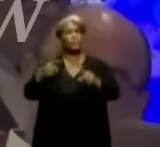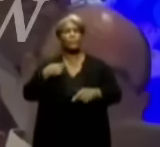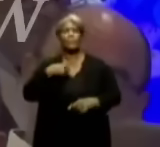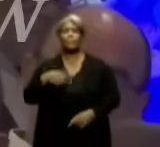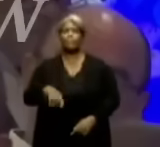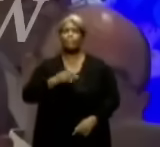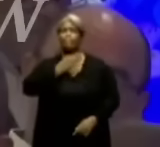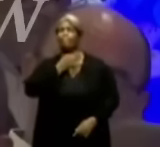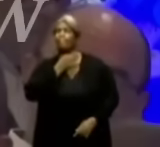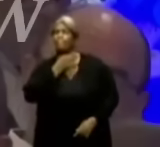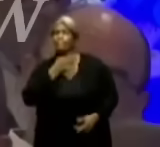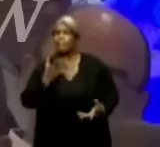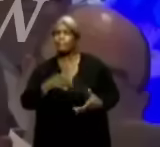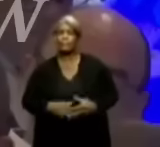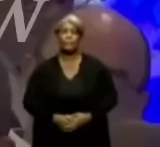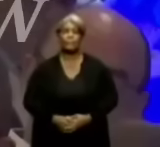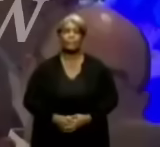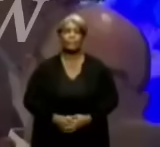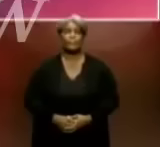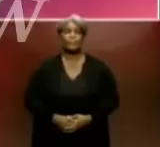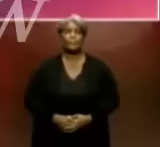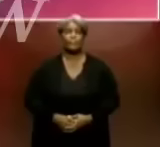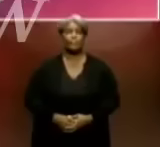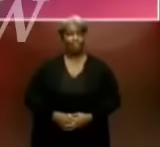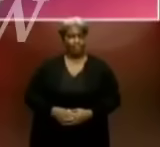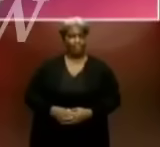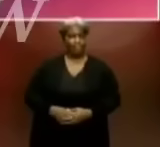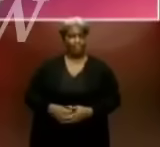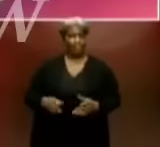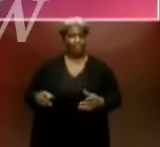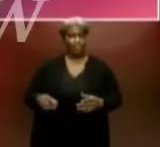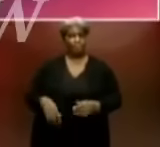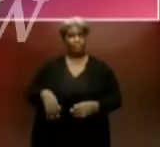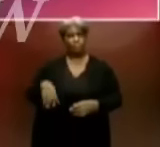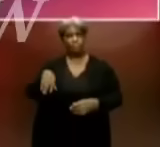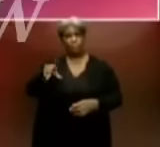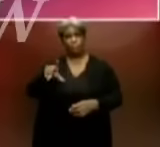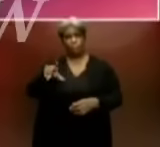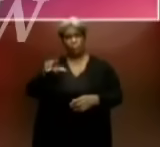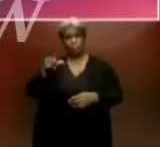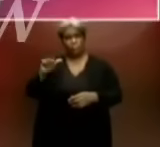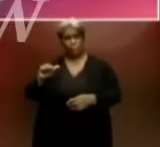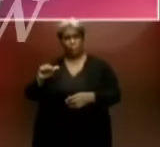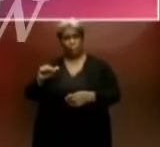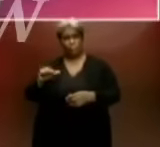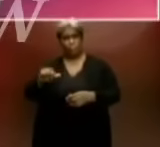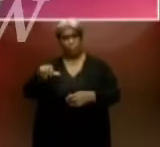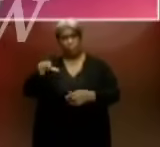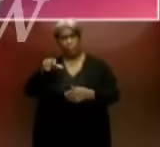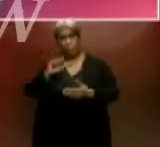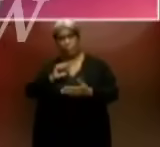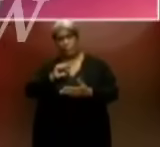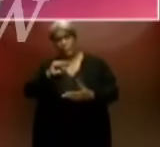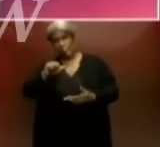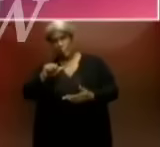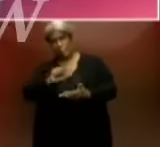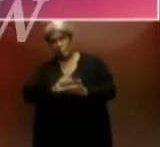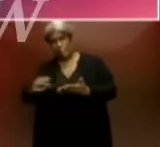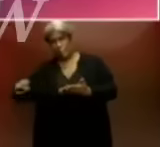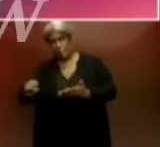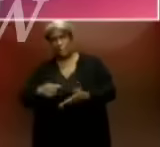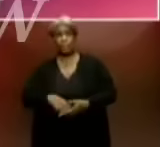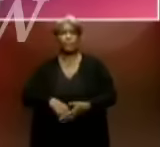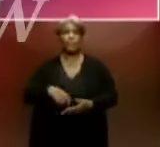curiosidad. Antes de mi pregunta, ¿es LA semanal o es la semanal? La